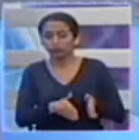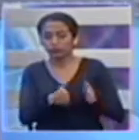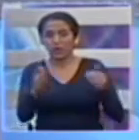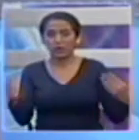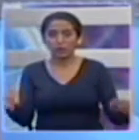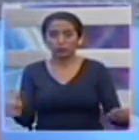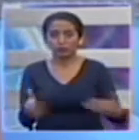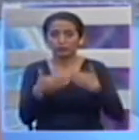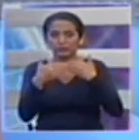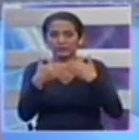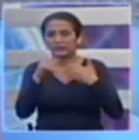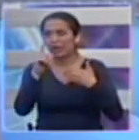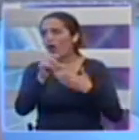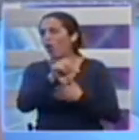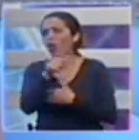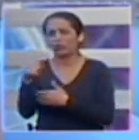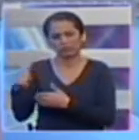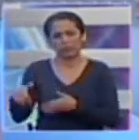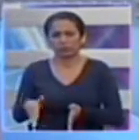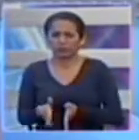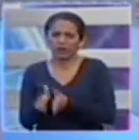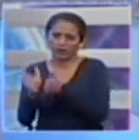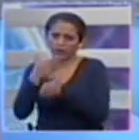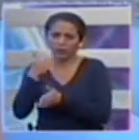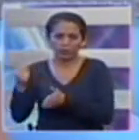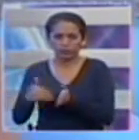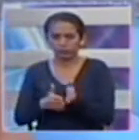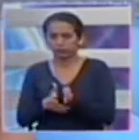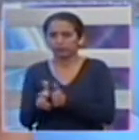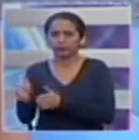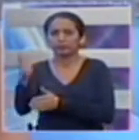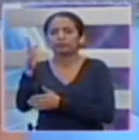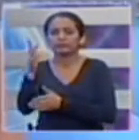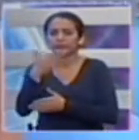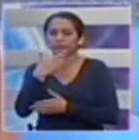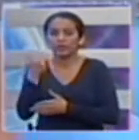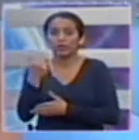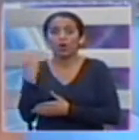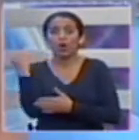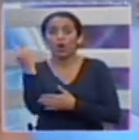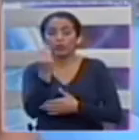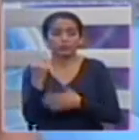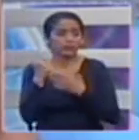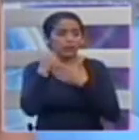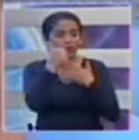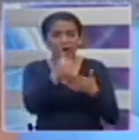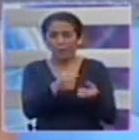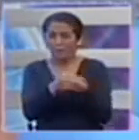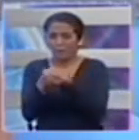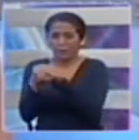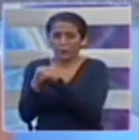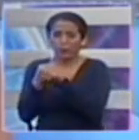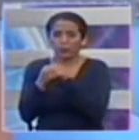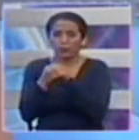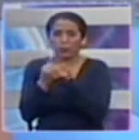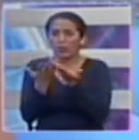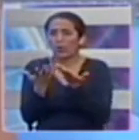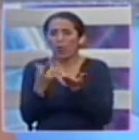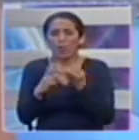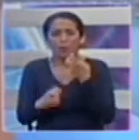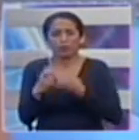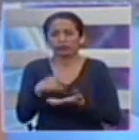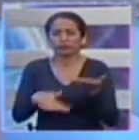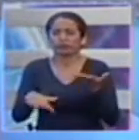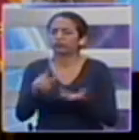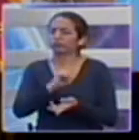los jóvenes, sobre todo los adolescentes, estemos conscientes de eso para que podamos ayudar un poco y no sea un motivo de más problema para